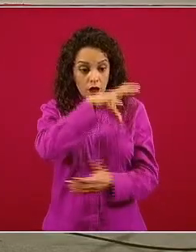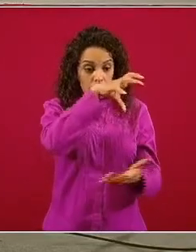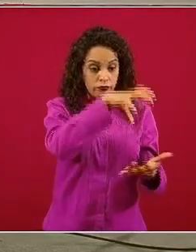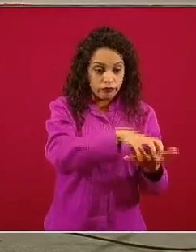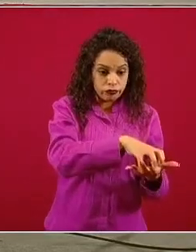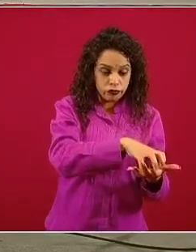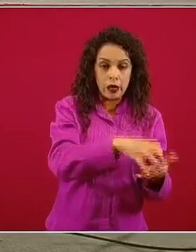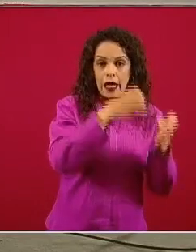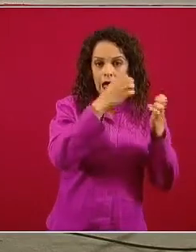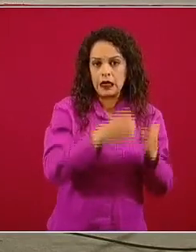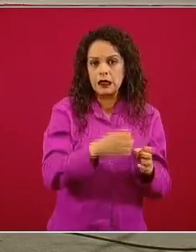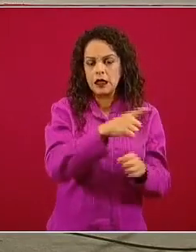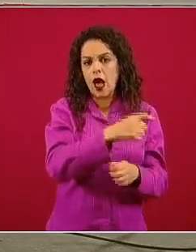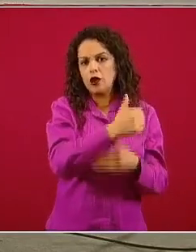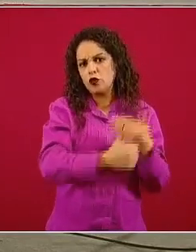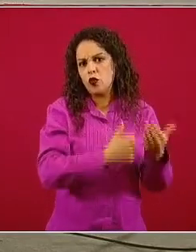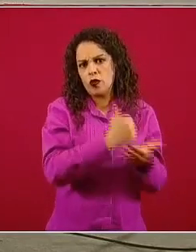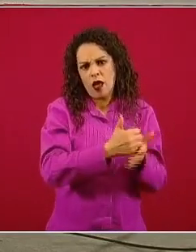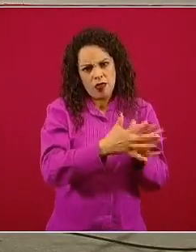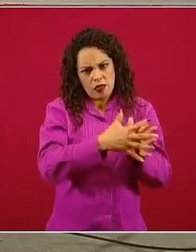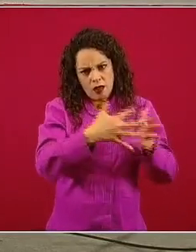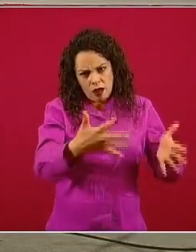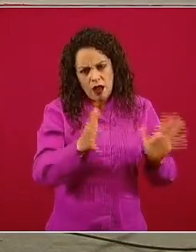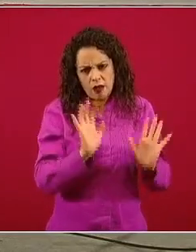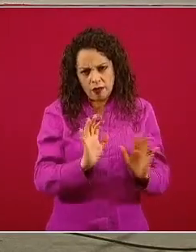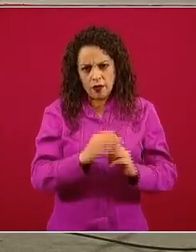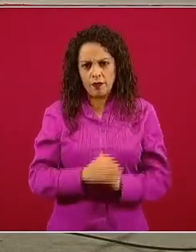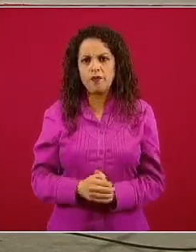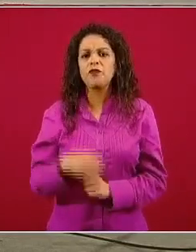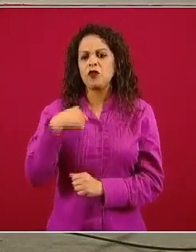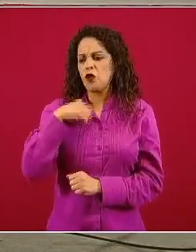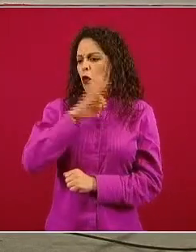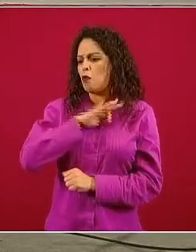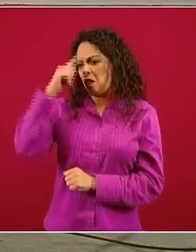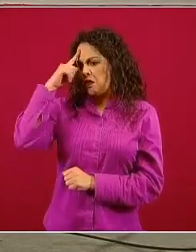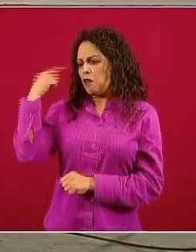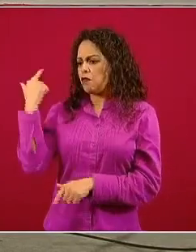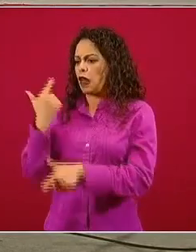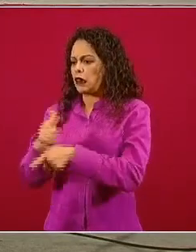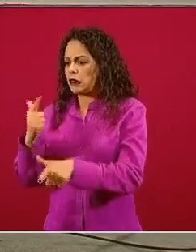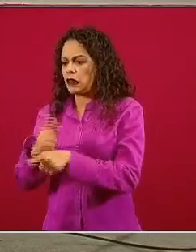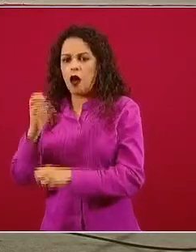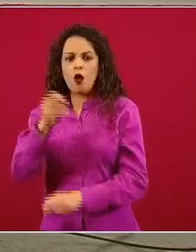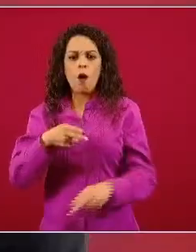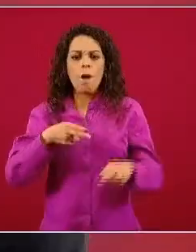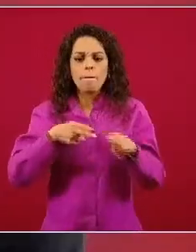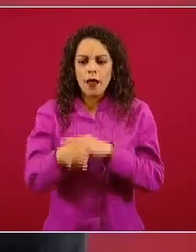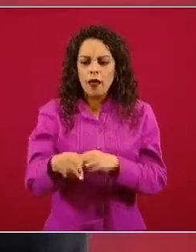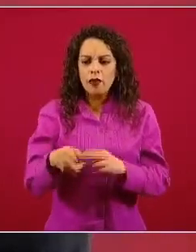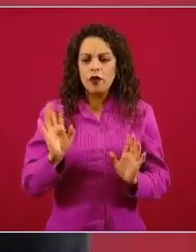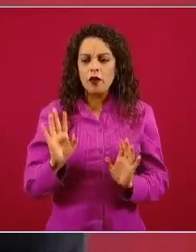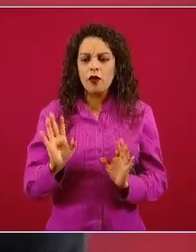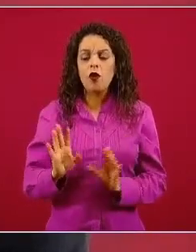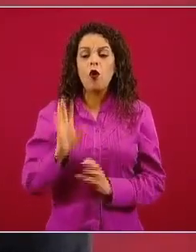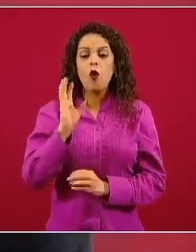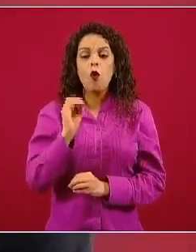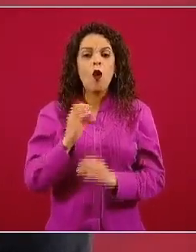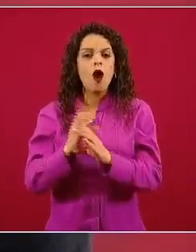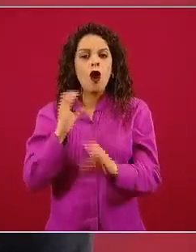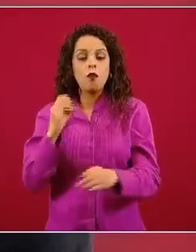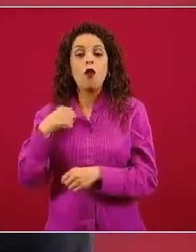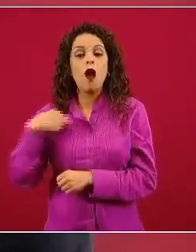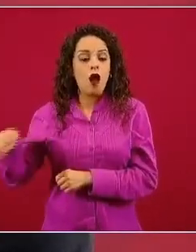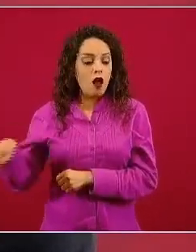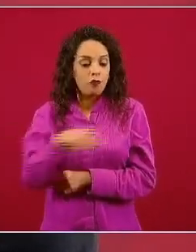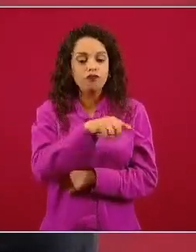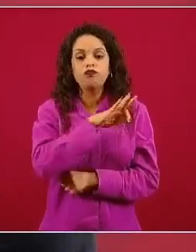gran ciudad y en donde yo simple y llanamente con tomar un taxi o el metro o un autobús puedo llegar y en menos de 2 horas haber recibido